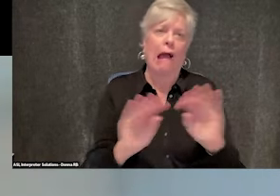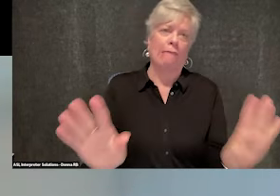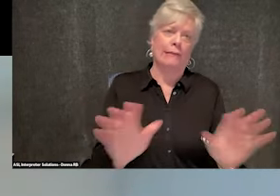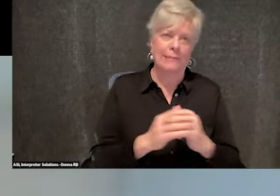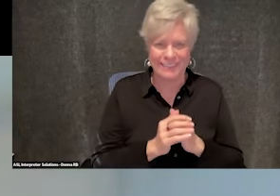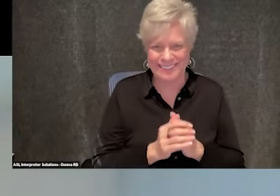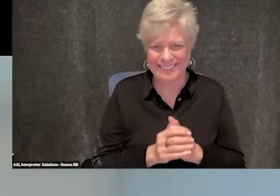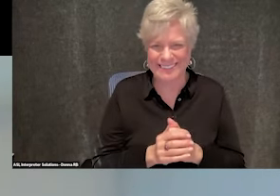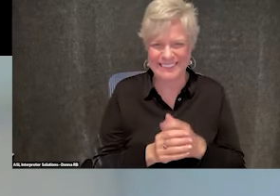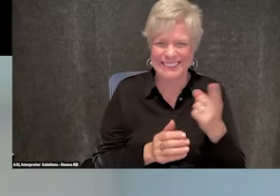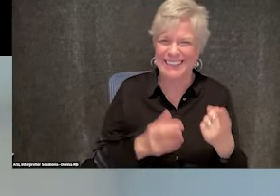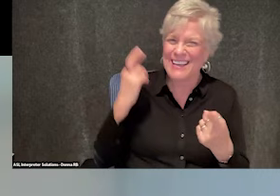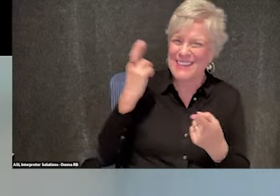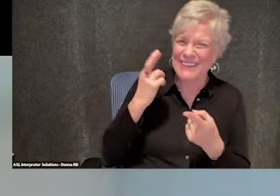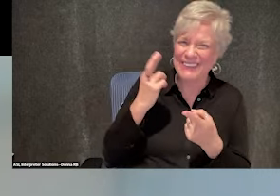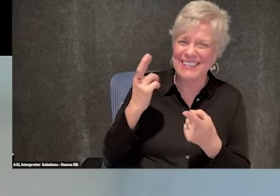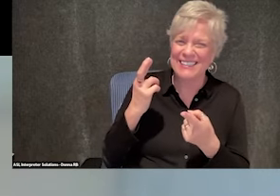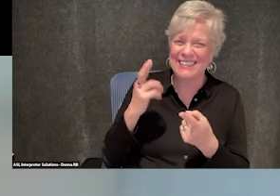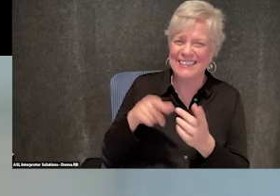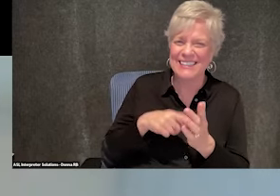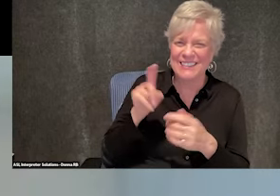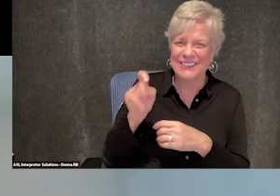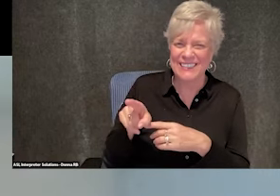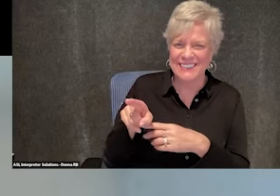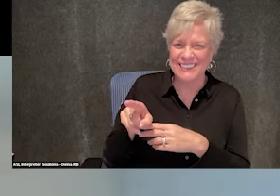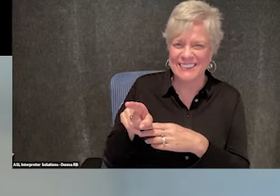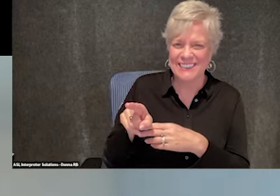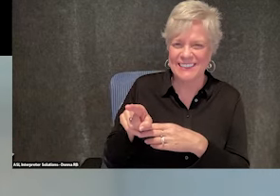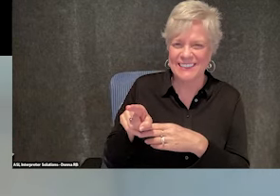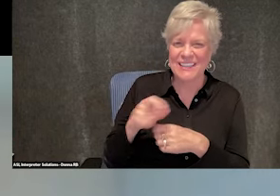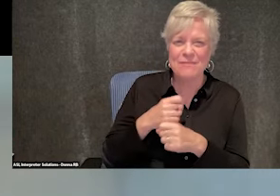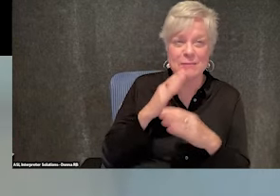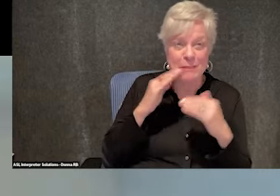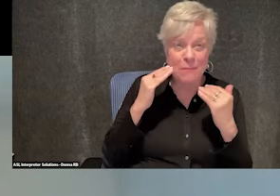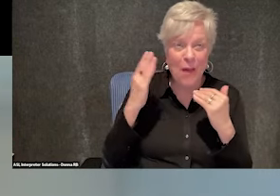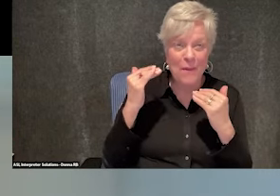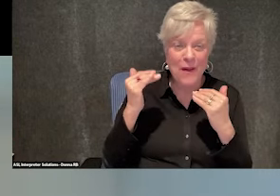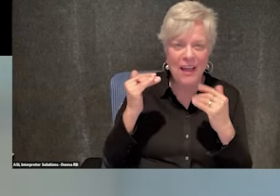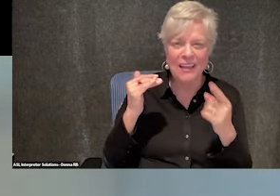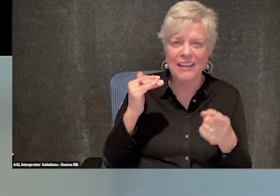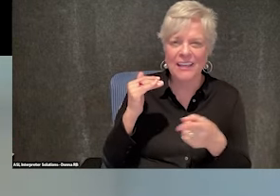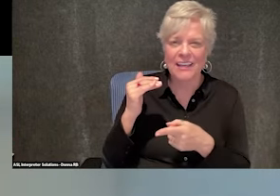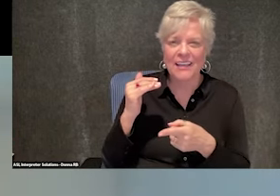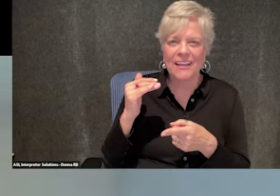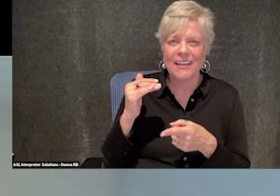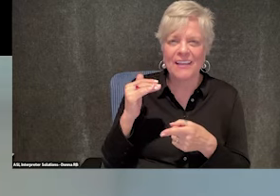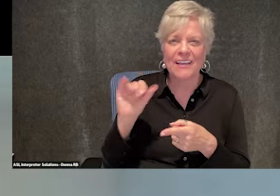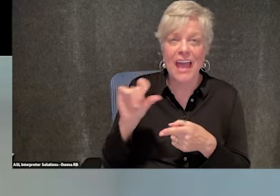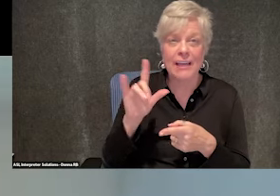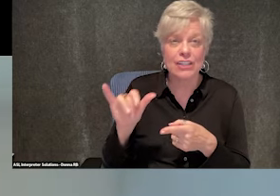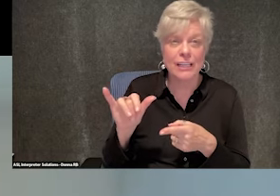porque Over siempre, Willy siempre me está acordando de que mamá, no te preocupes, él quiere